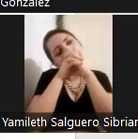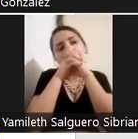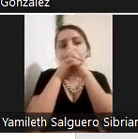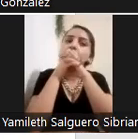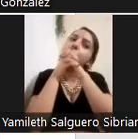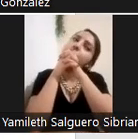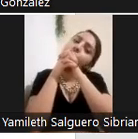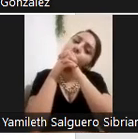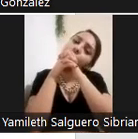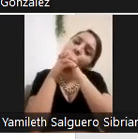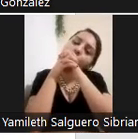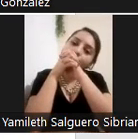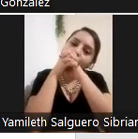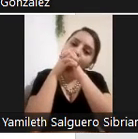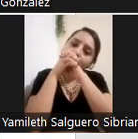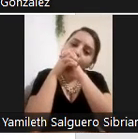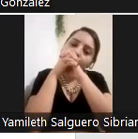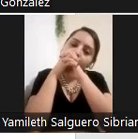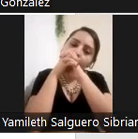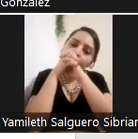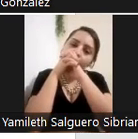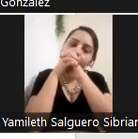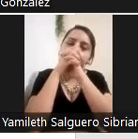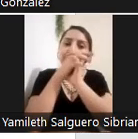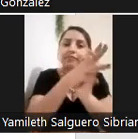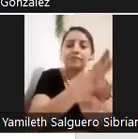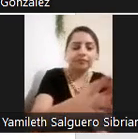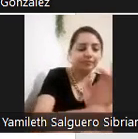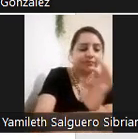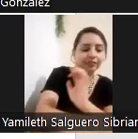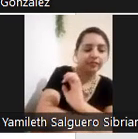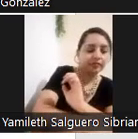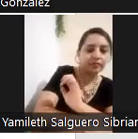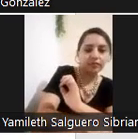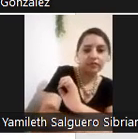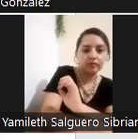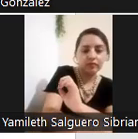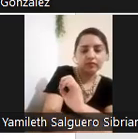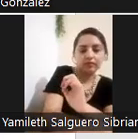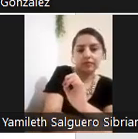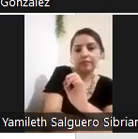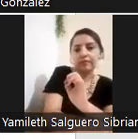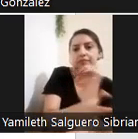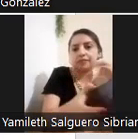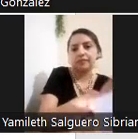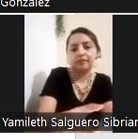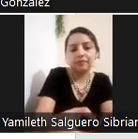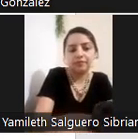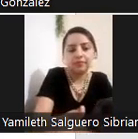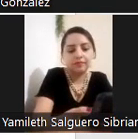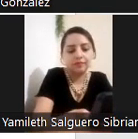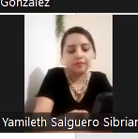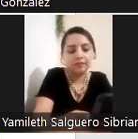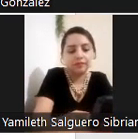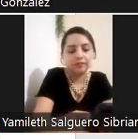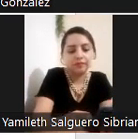móviles no de computadoras Porque todos pasamos un montón en el móvil y se recuerdan que en el primer tema de la introducción